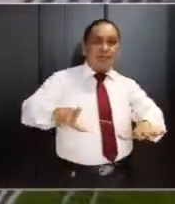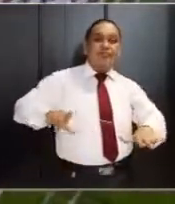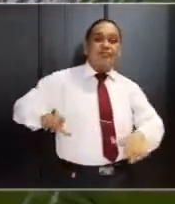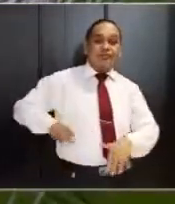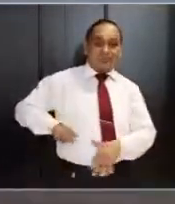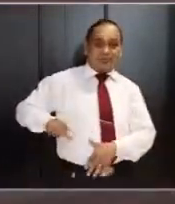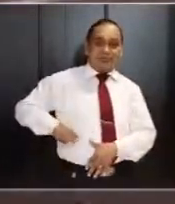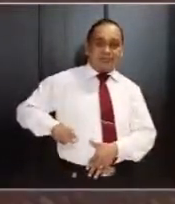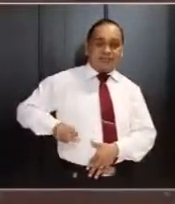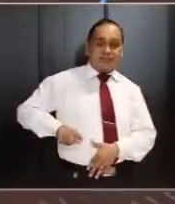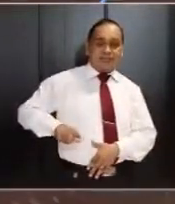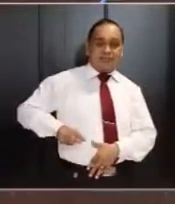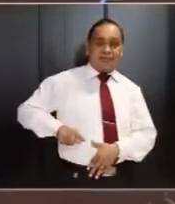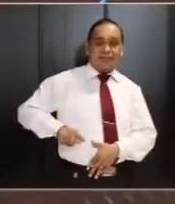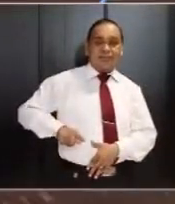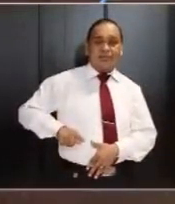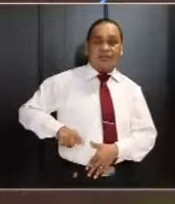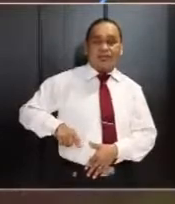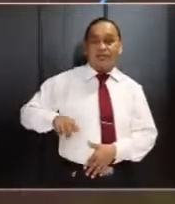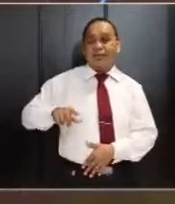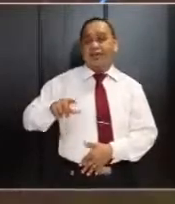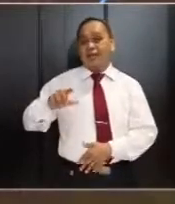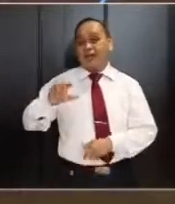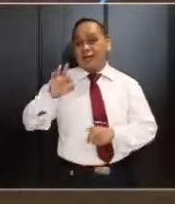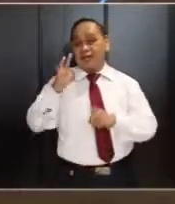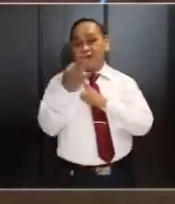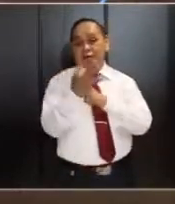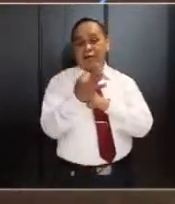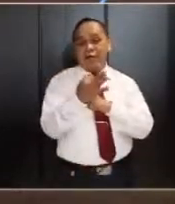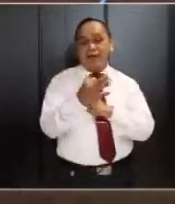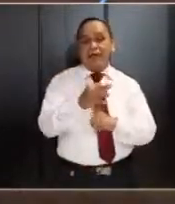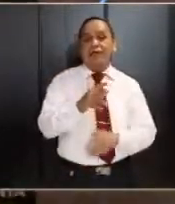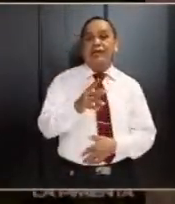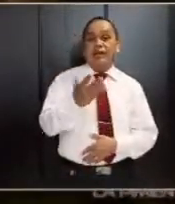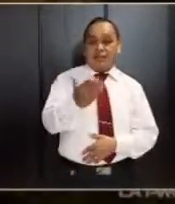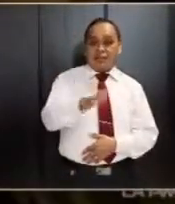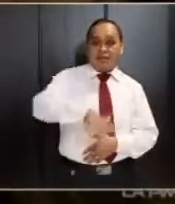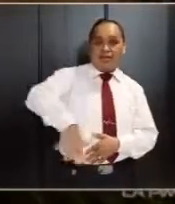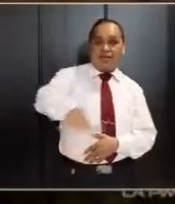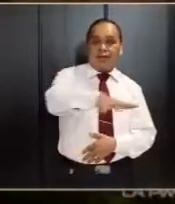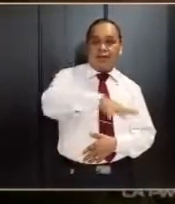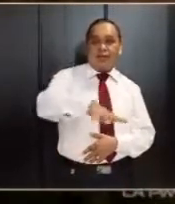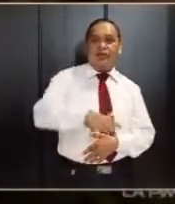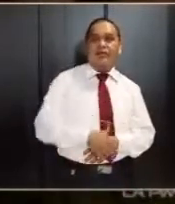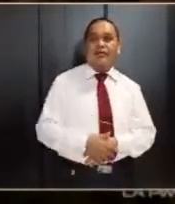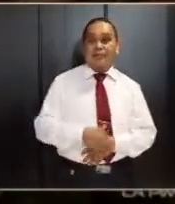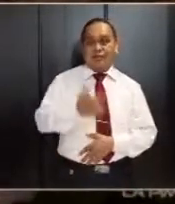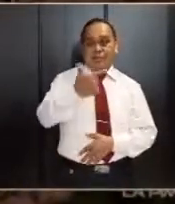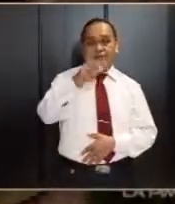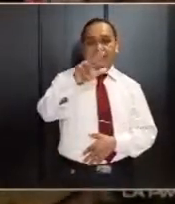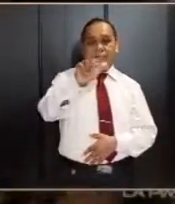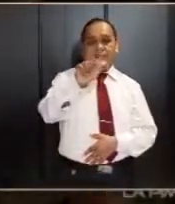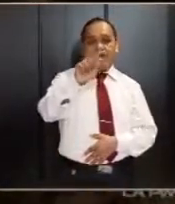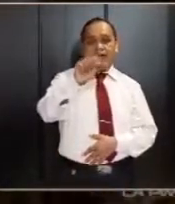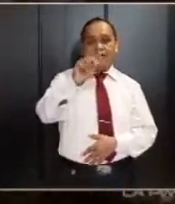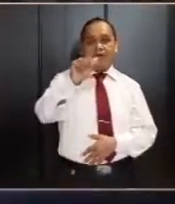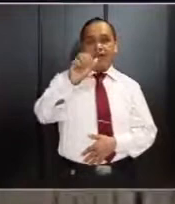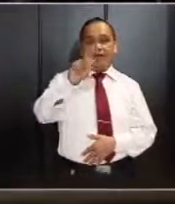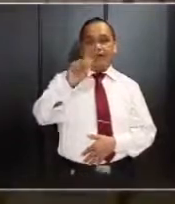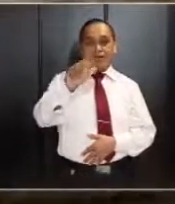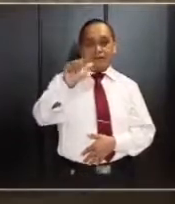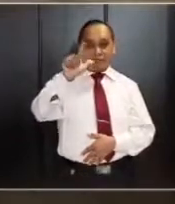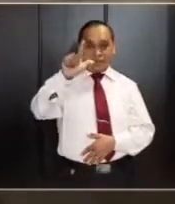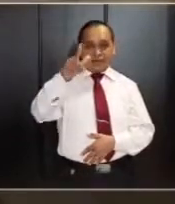Obrador. Es una oportunidad importante, se encuentra ubicado en la zona de la Huacatal, en los municipios de Carmen y